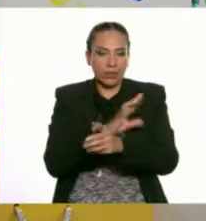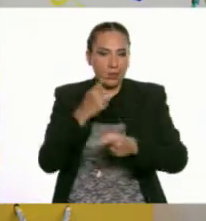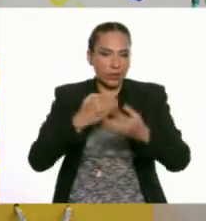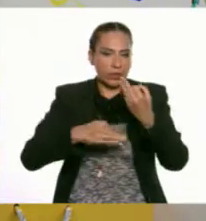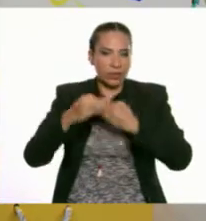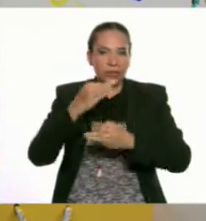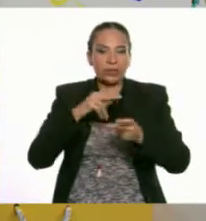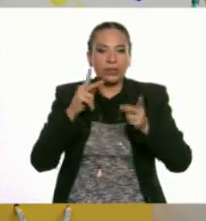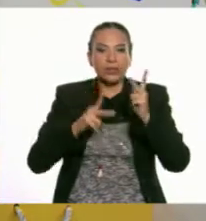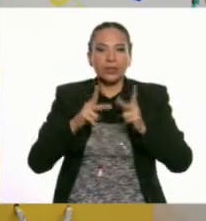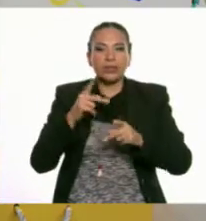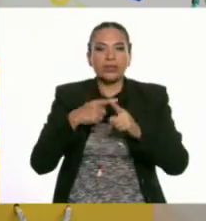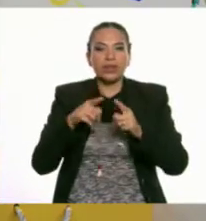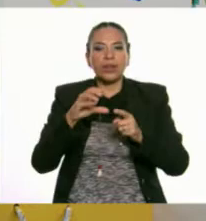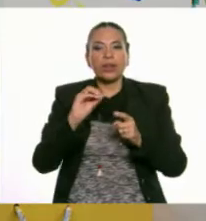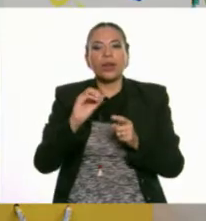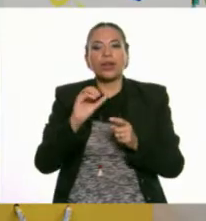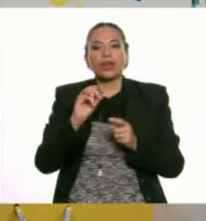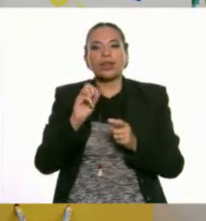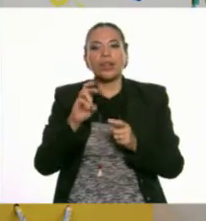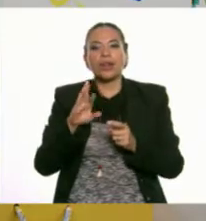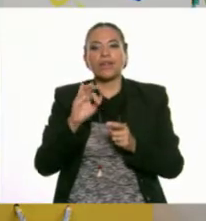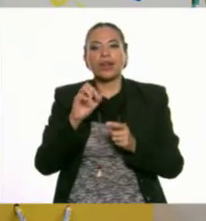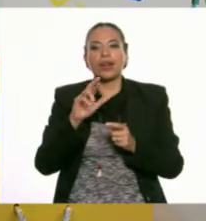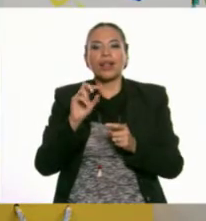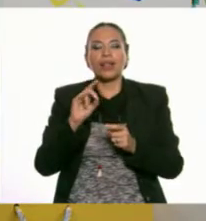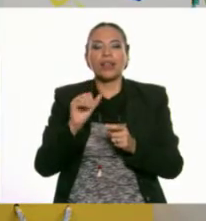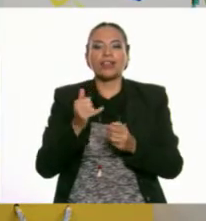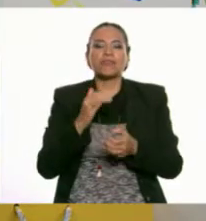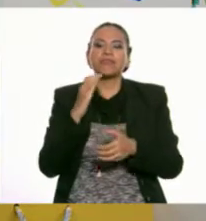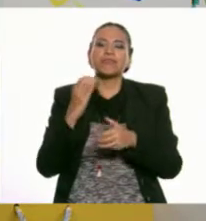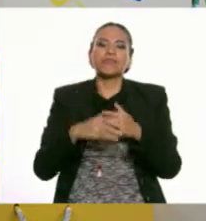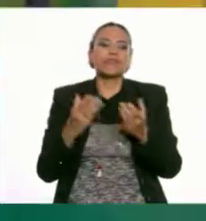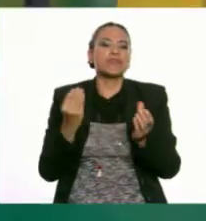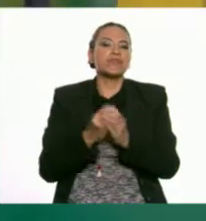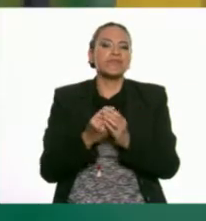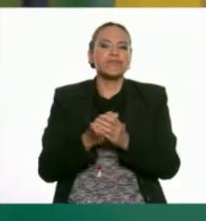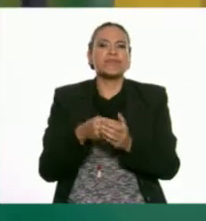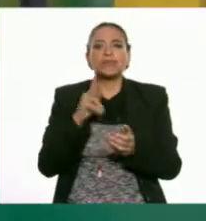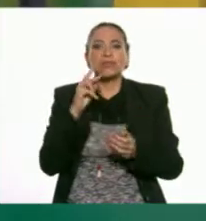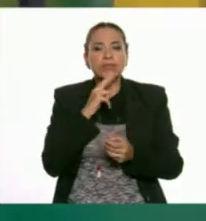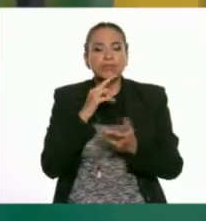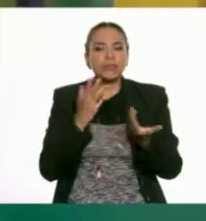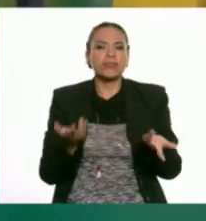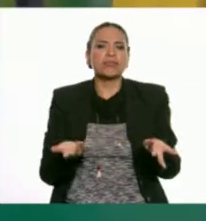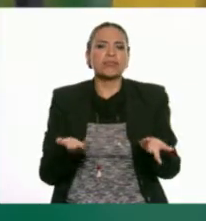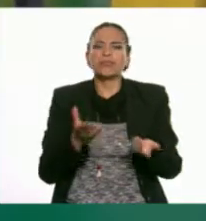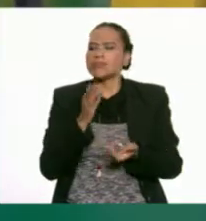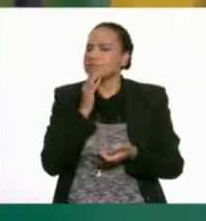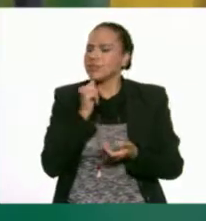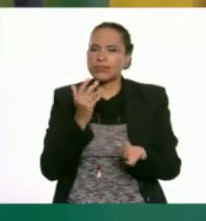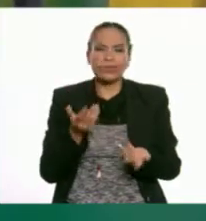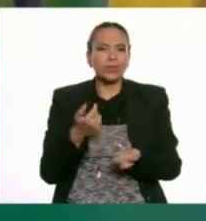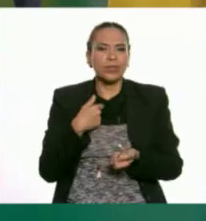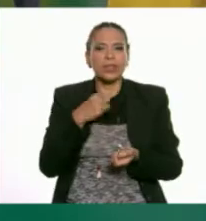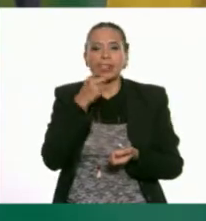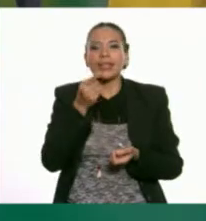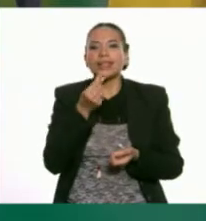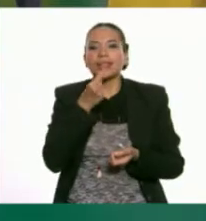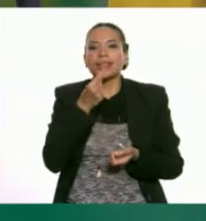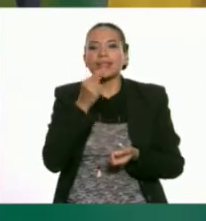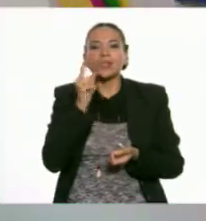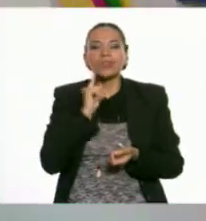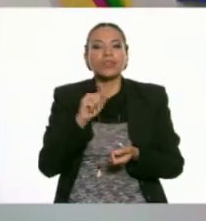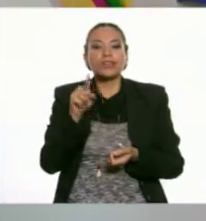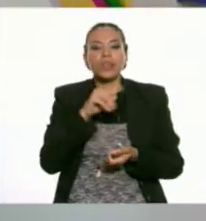electroimanes y que platicamos de Ørsted y de Faraday, se nos está acabando la clase. Pero tan rápido, no puede ser. Si yo le dije a las niñas y a los